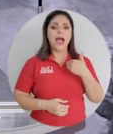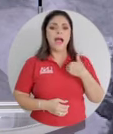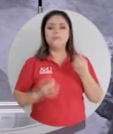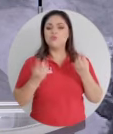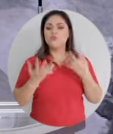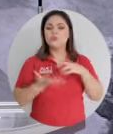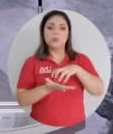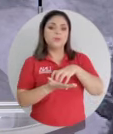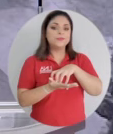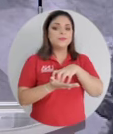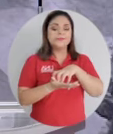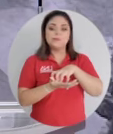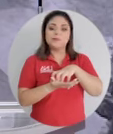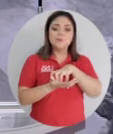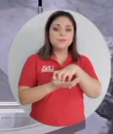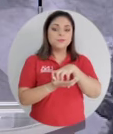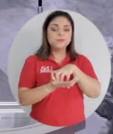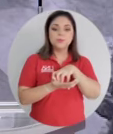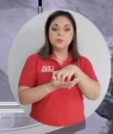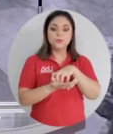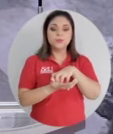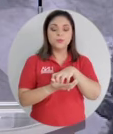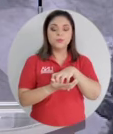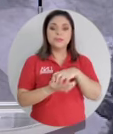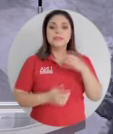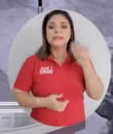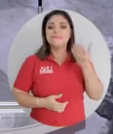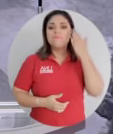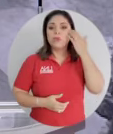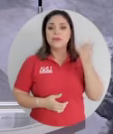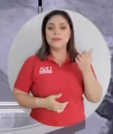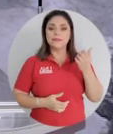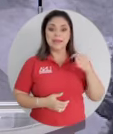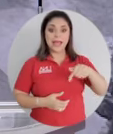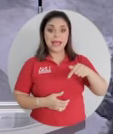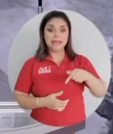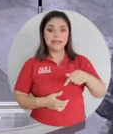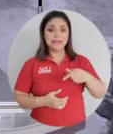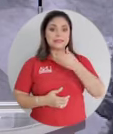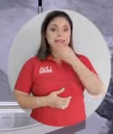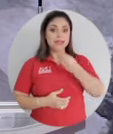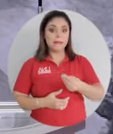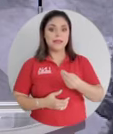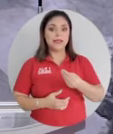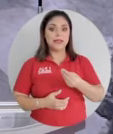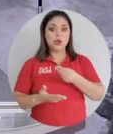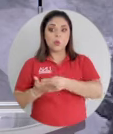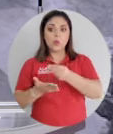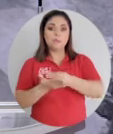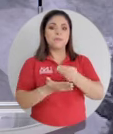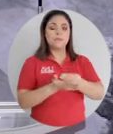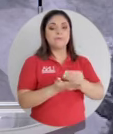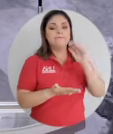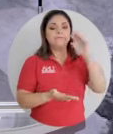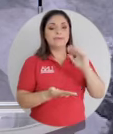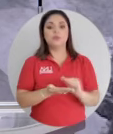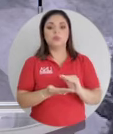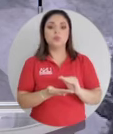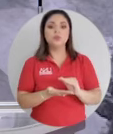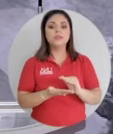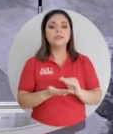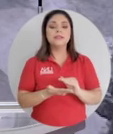incertidumbre muy grande, tanto así, ¿verdad?, que ya el consumo a finales del 2022 se vio disminuido,